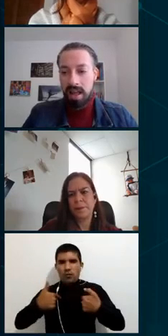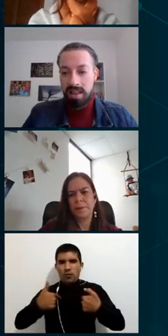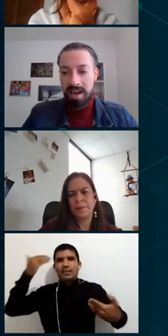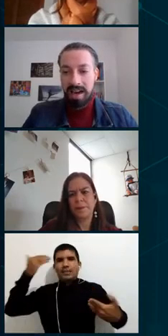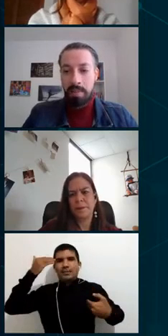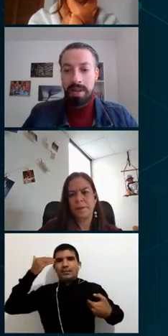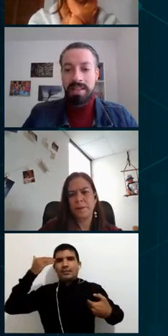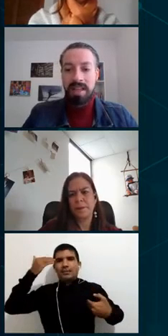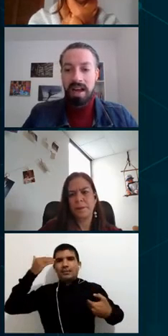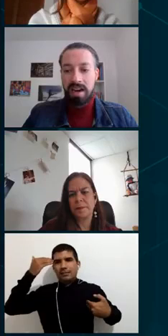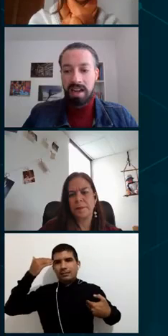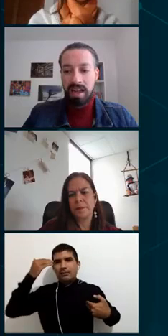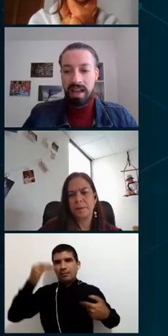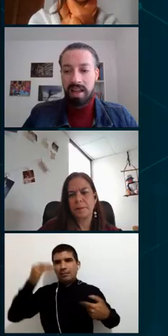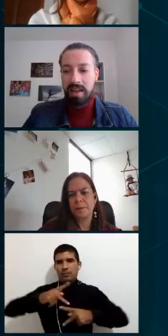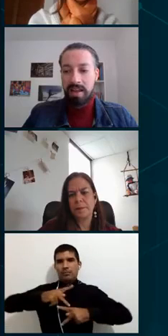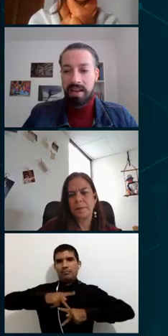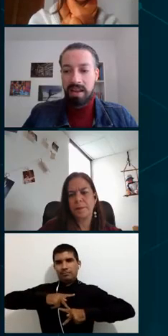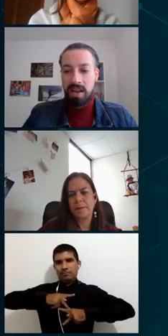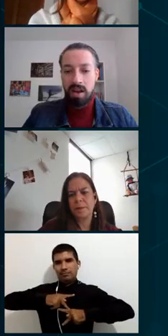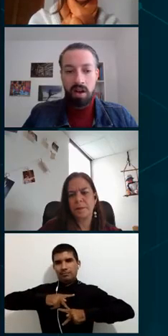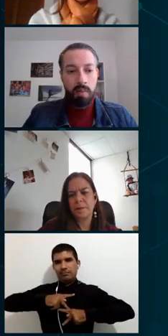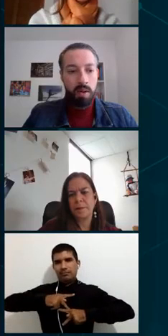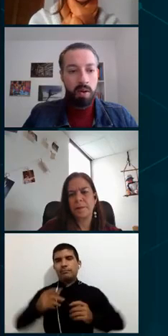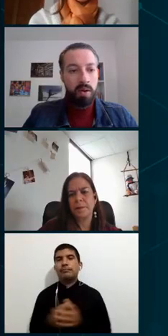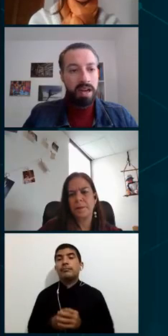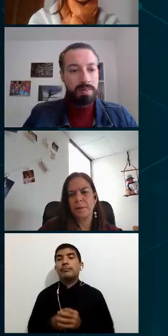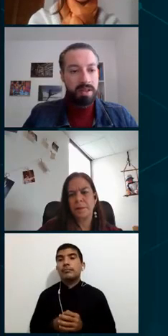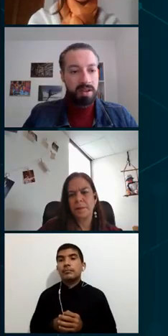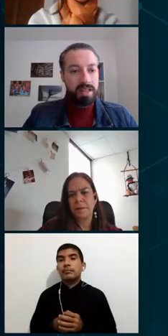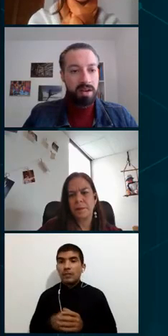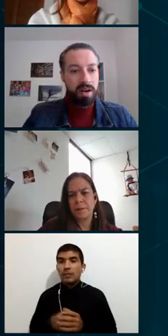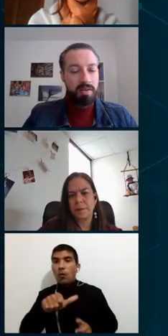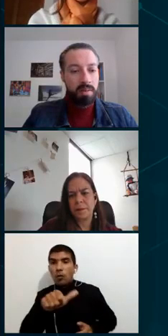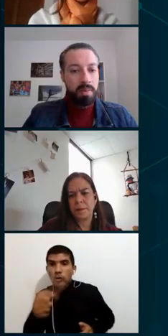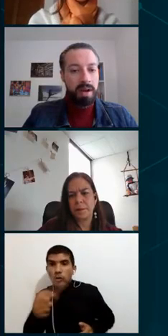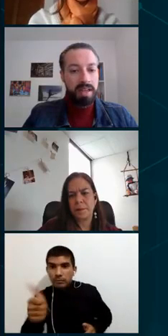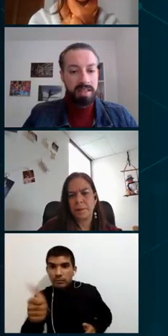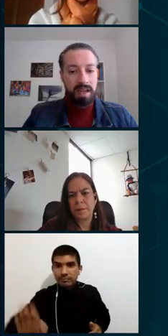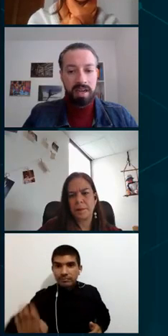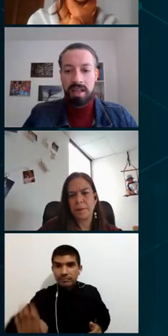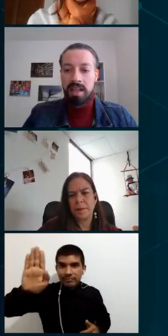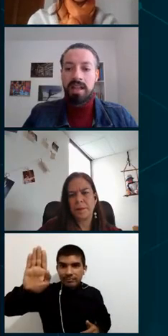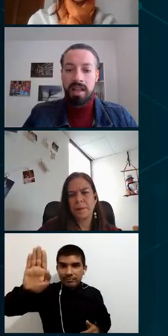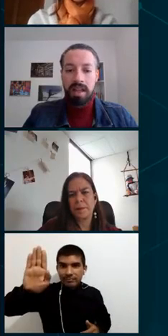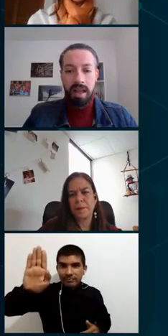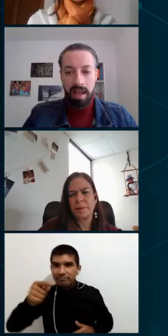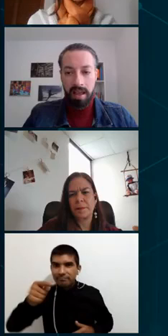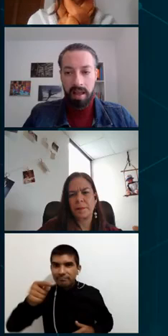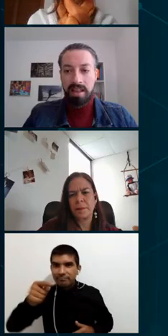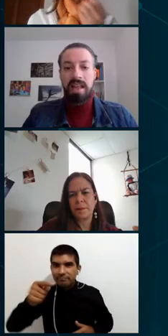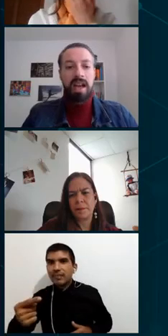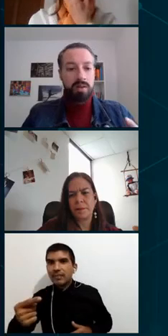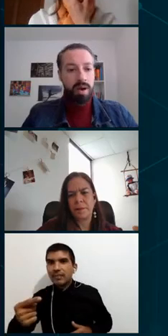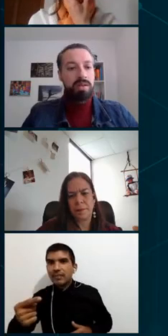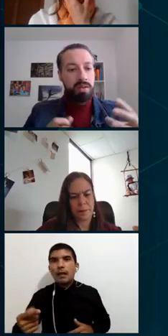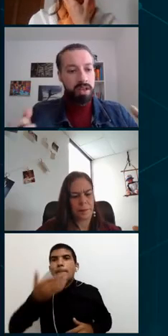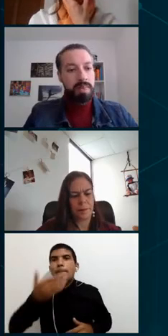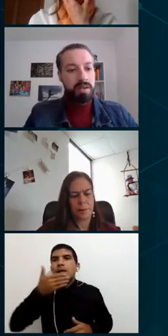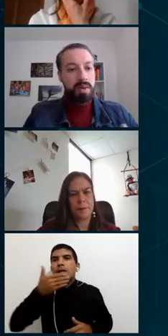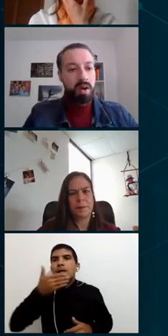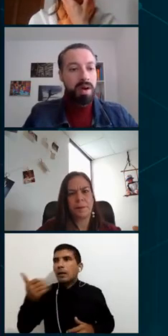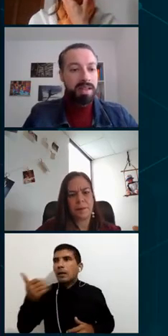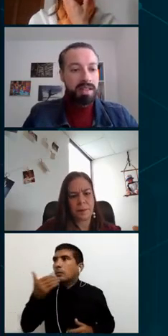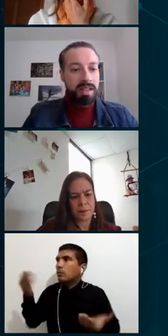idea de repensar cómo las personas de alguna forma pueden estar interactuando